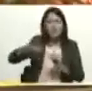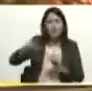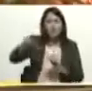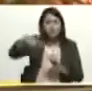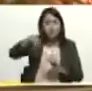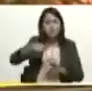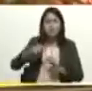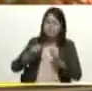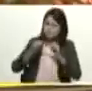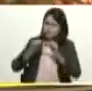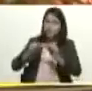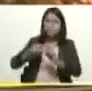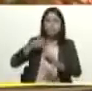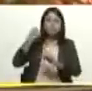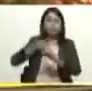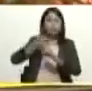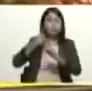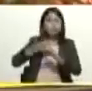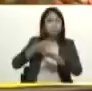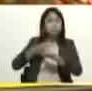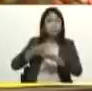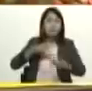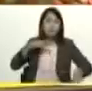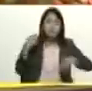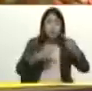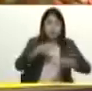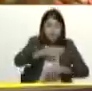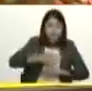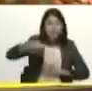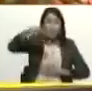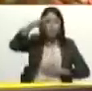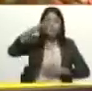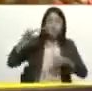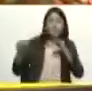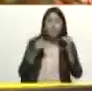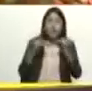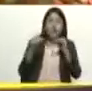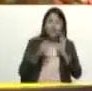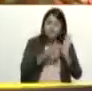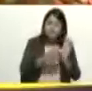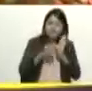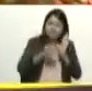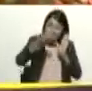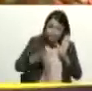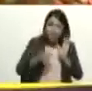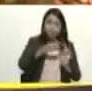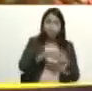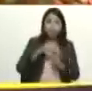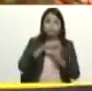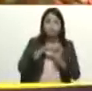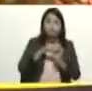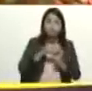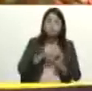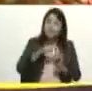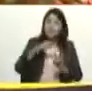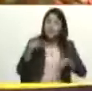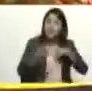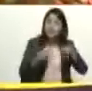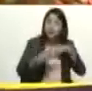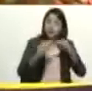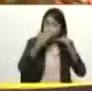la batalla por una revolución espiritual, moral, la revolución del ejemplo. La revolución de la